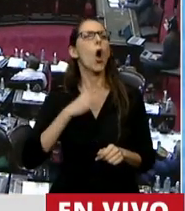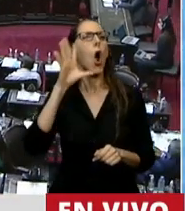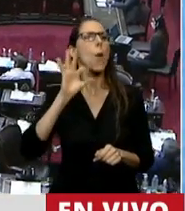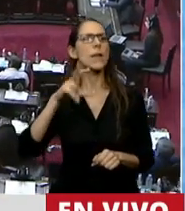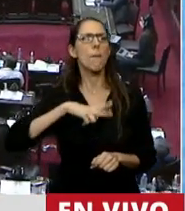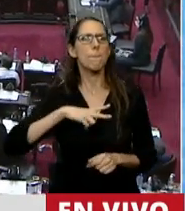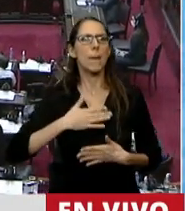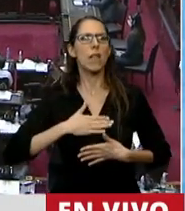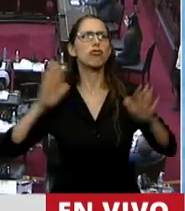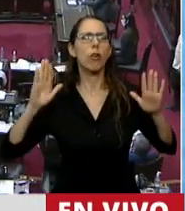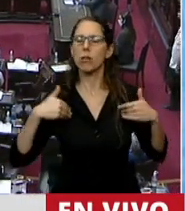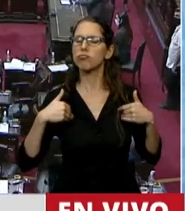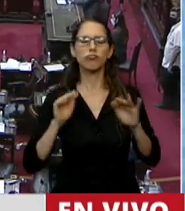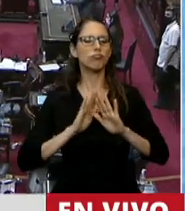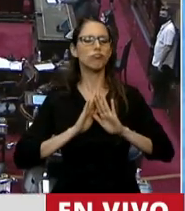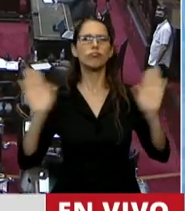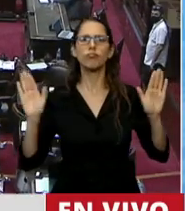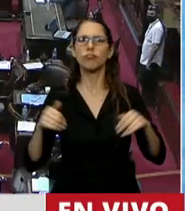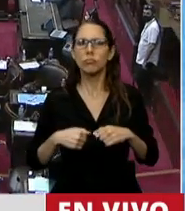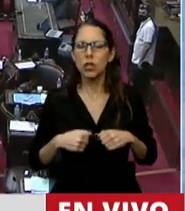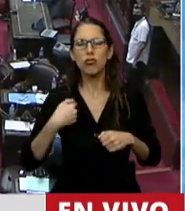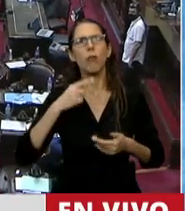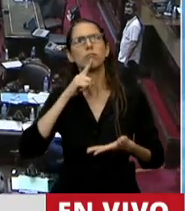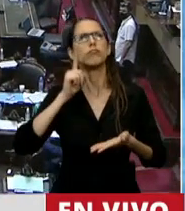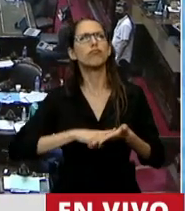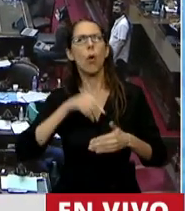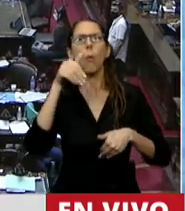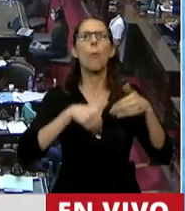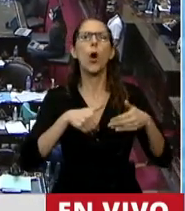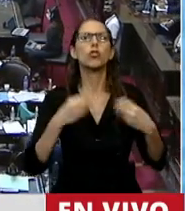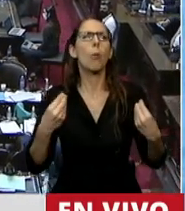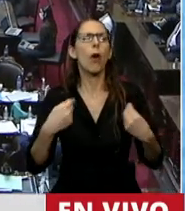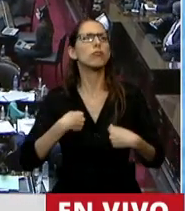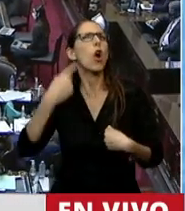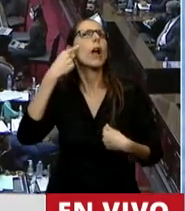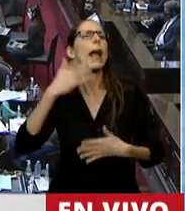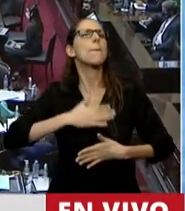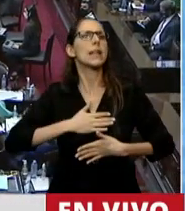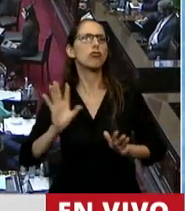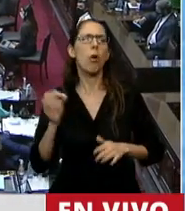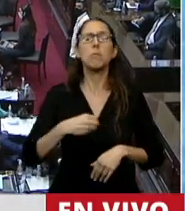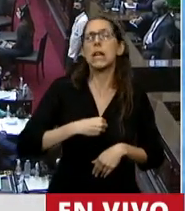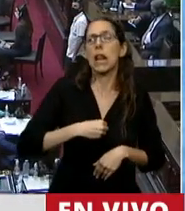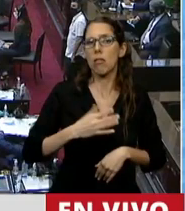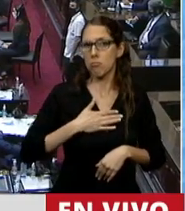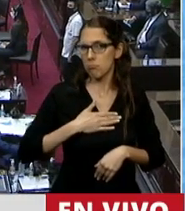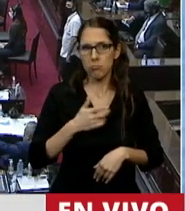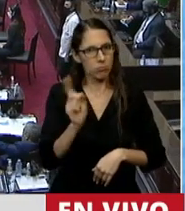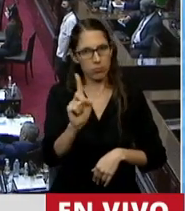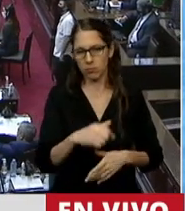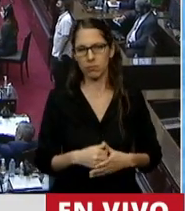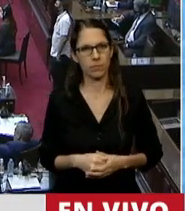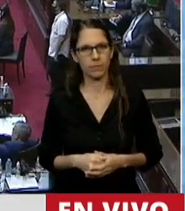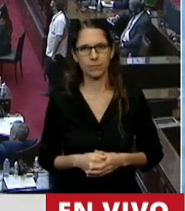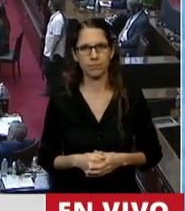en el derecho de actuar solo, exclusivamente en base a criterios propios o de credo. El